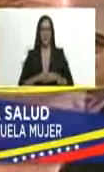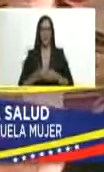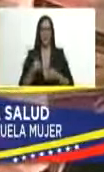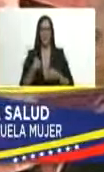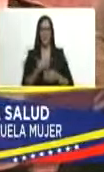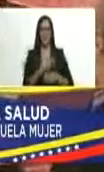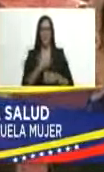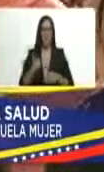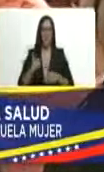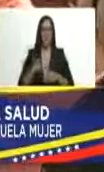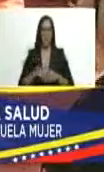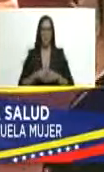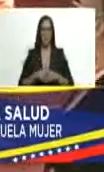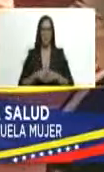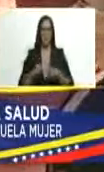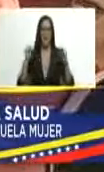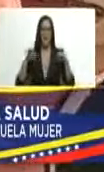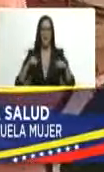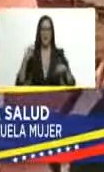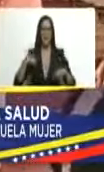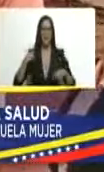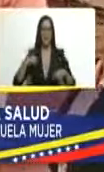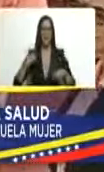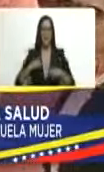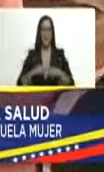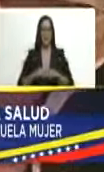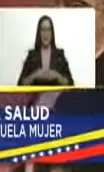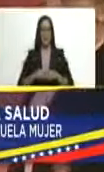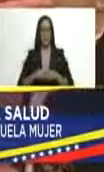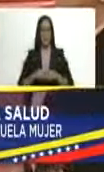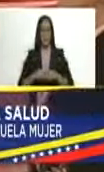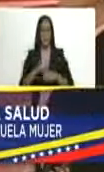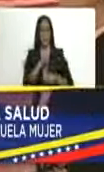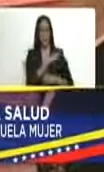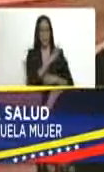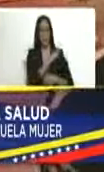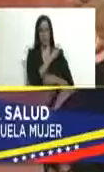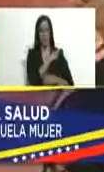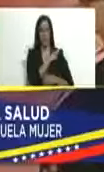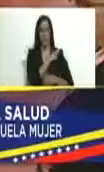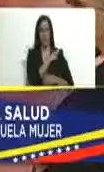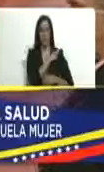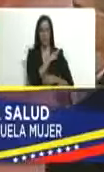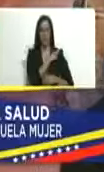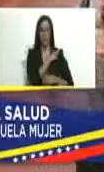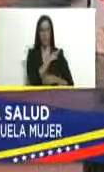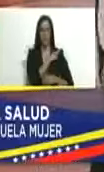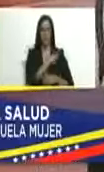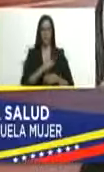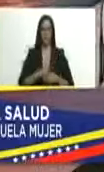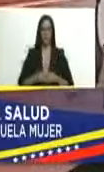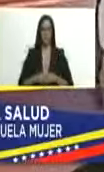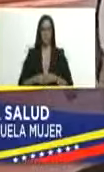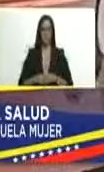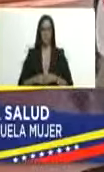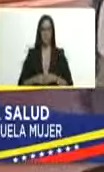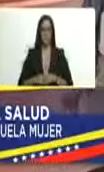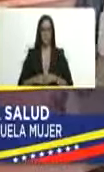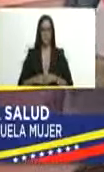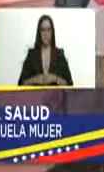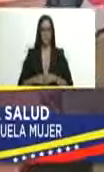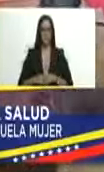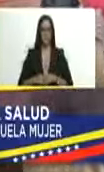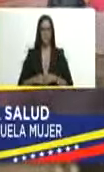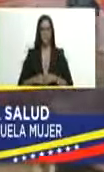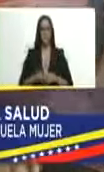quiero, aquí tenemos a las jefas, ¿verdad? De